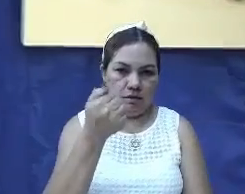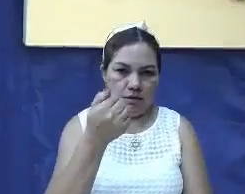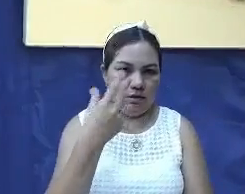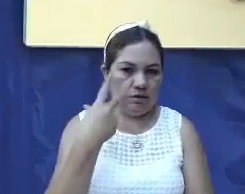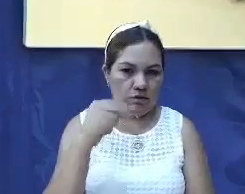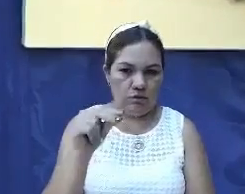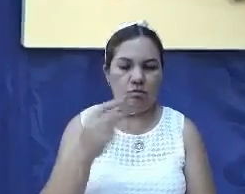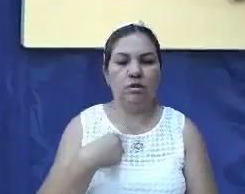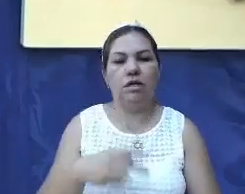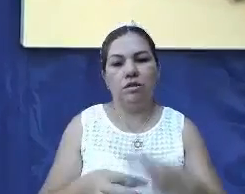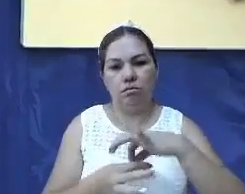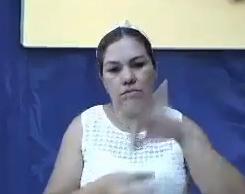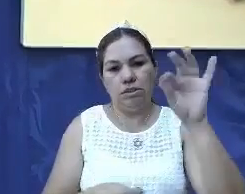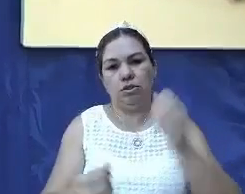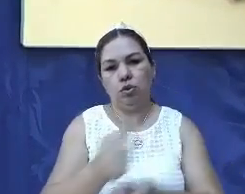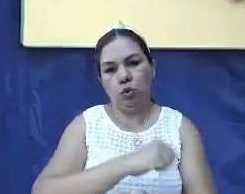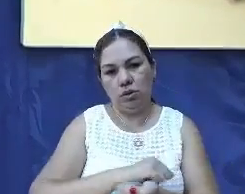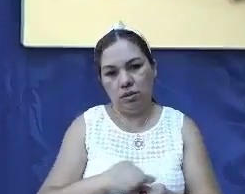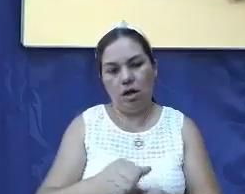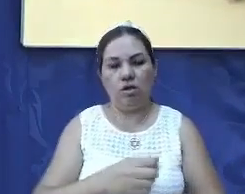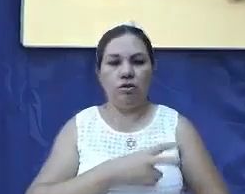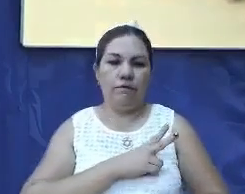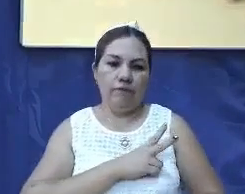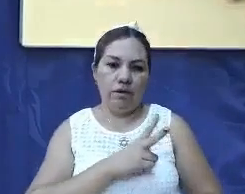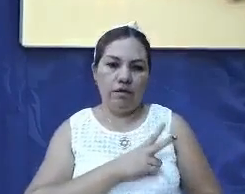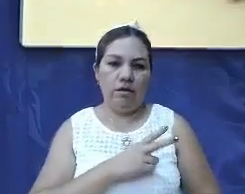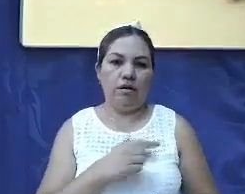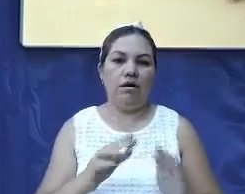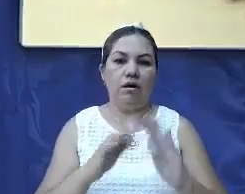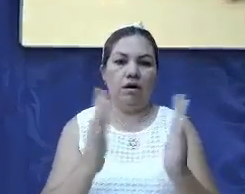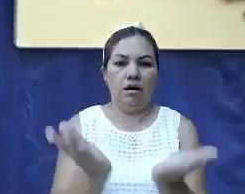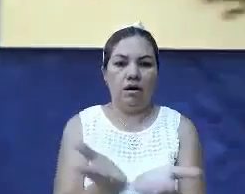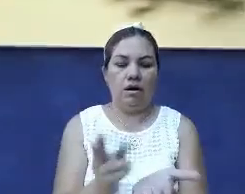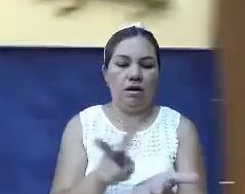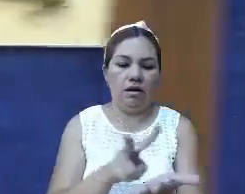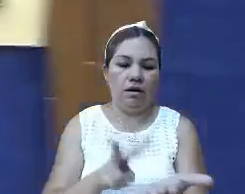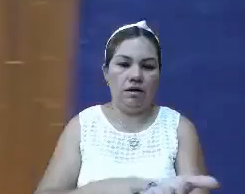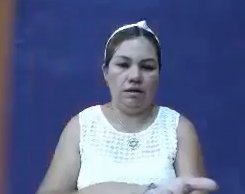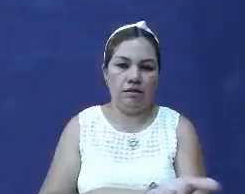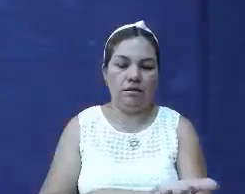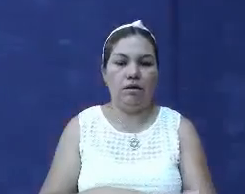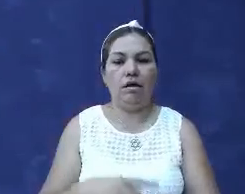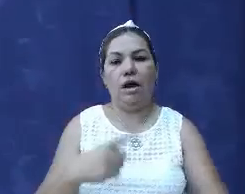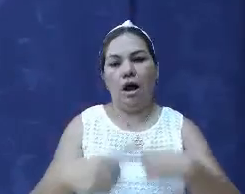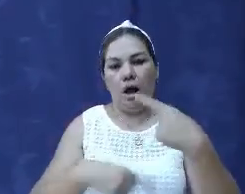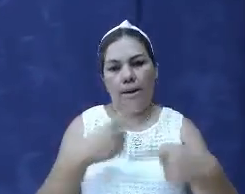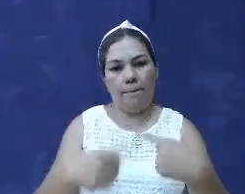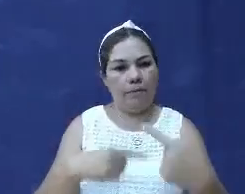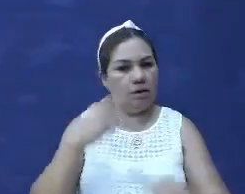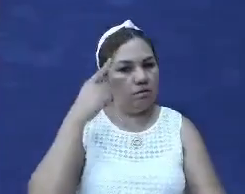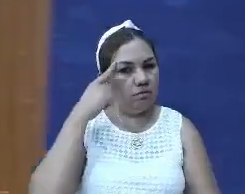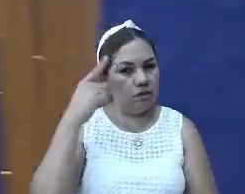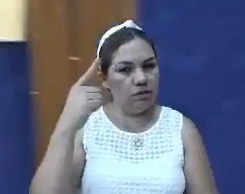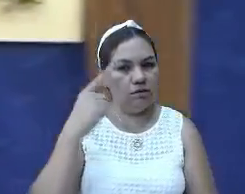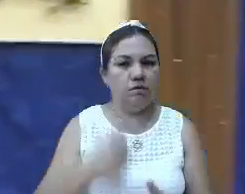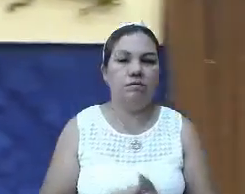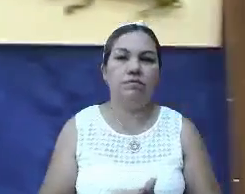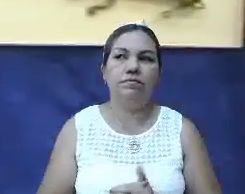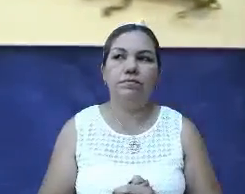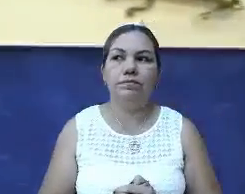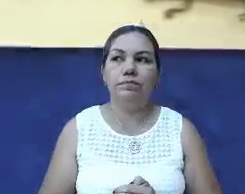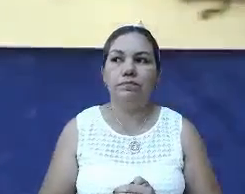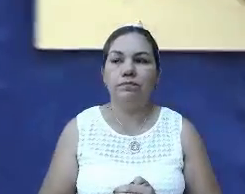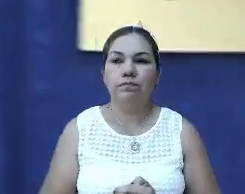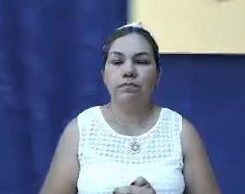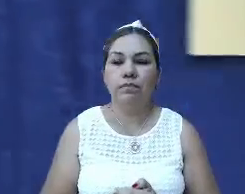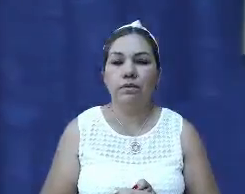vida a la letra y traiga transformación en la gente. Muy bien. Entonces vemos acá